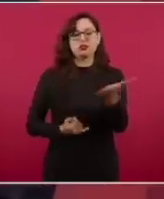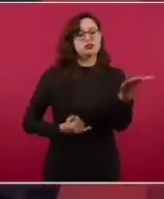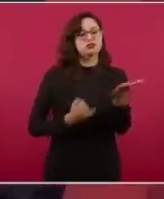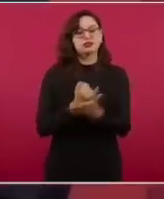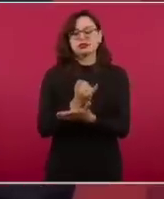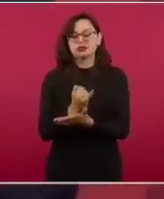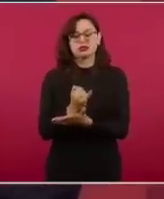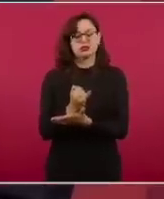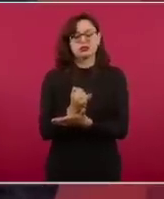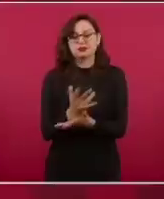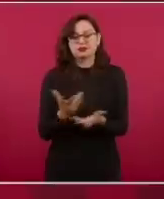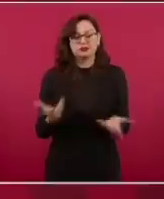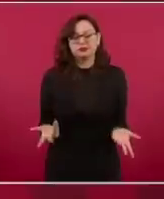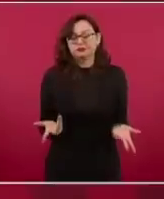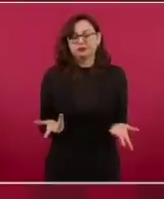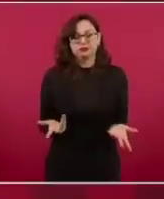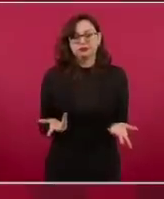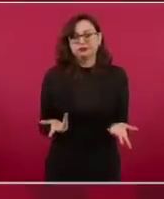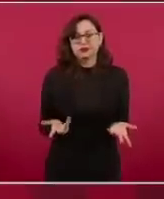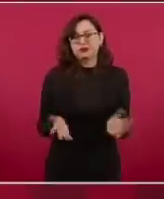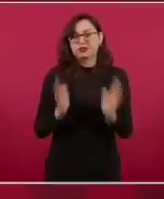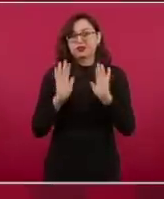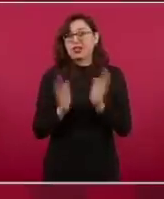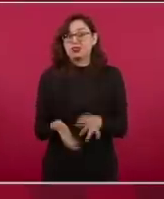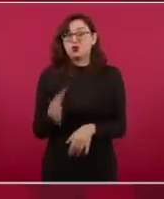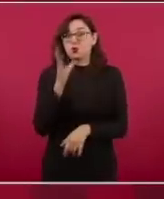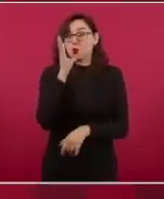y ya no hay espacios